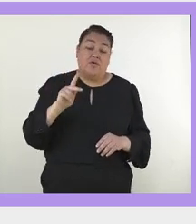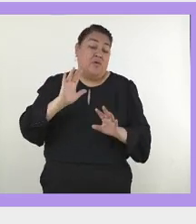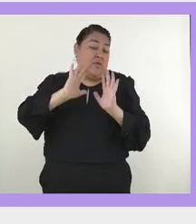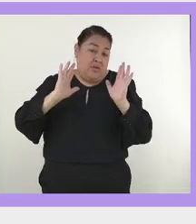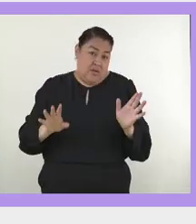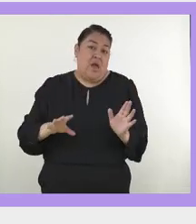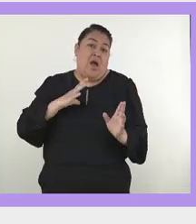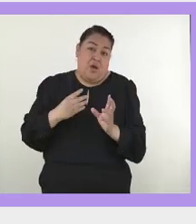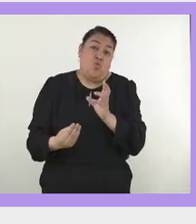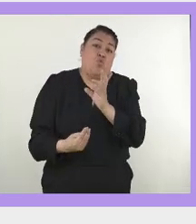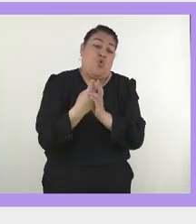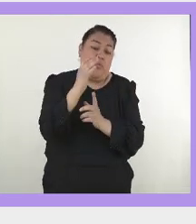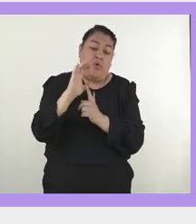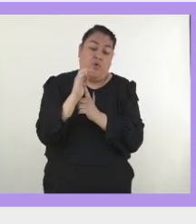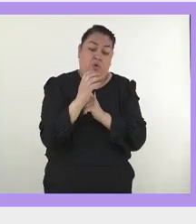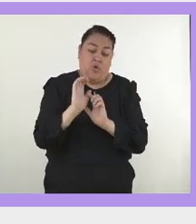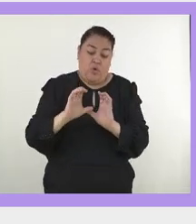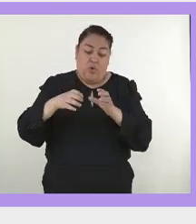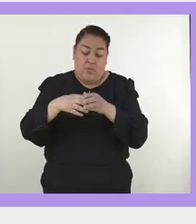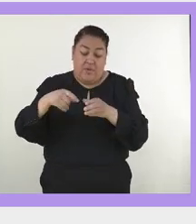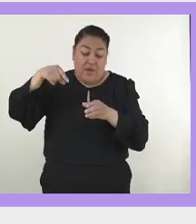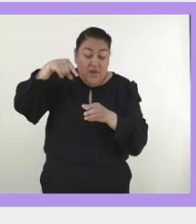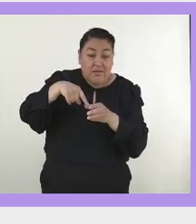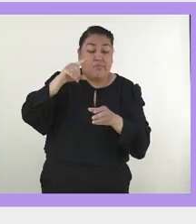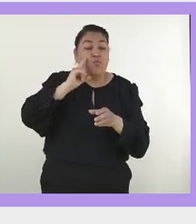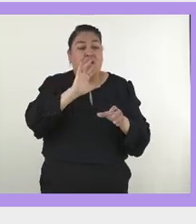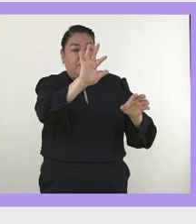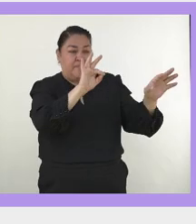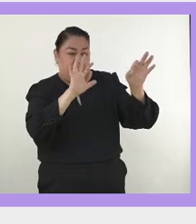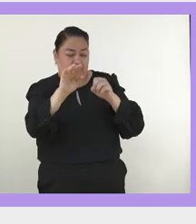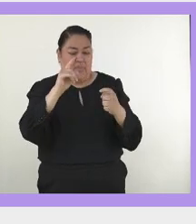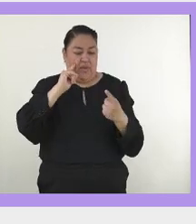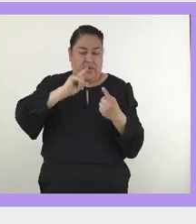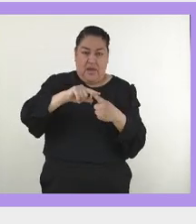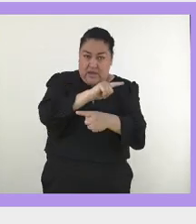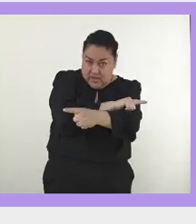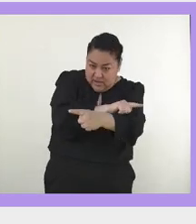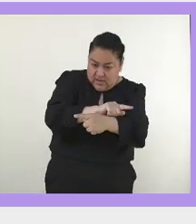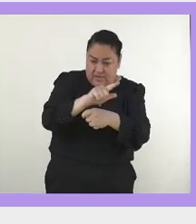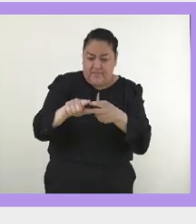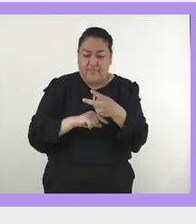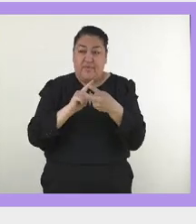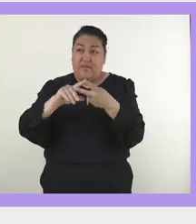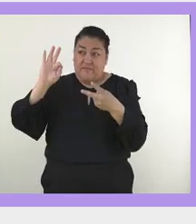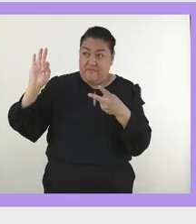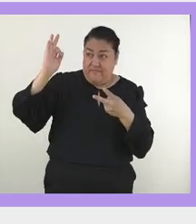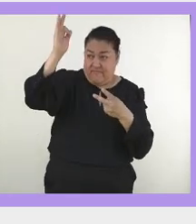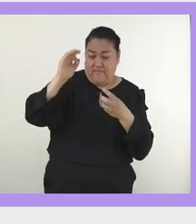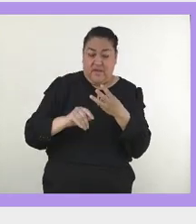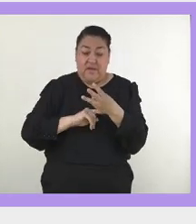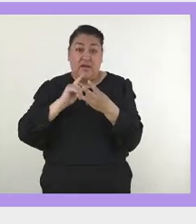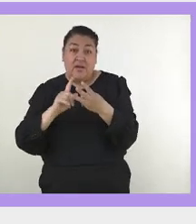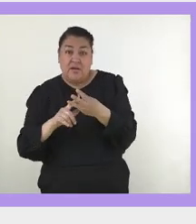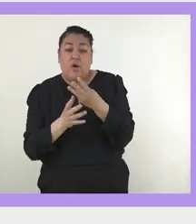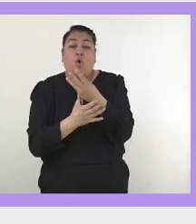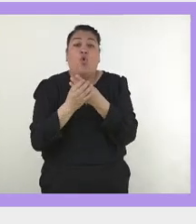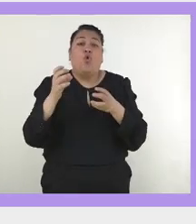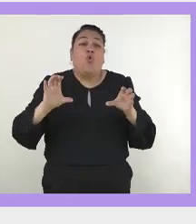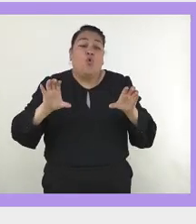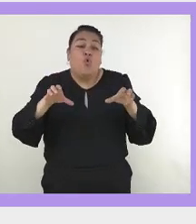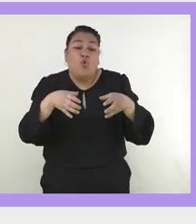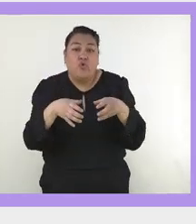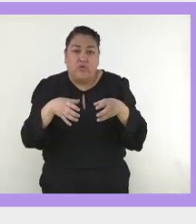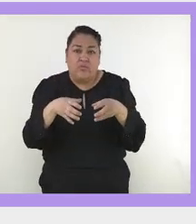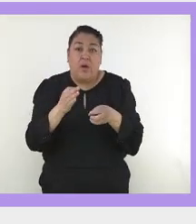de fútbol femenil donde Liga MX elecciones nacionales y federación trabajan Bajo la misma estructura Pues hoy no estamos